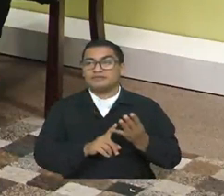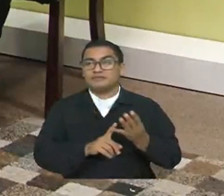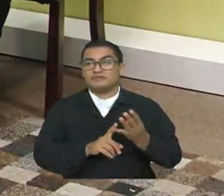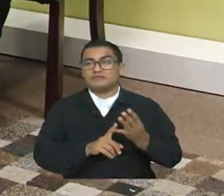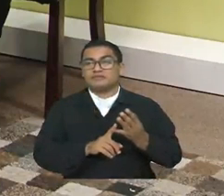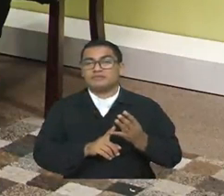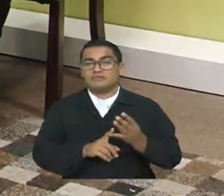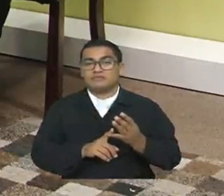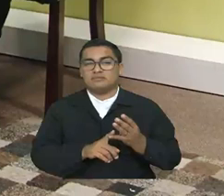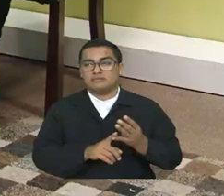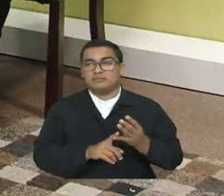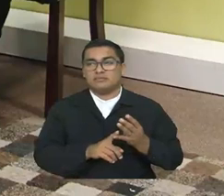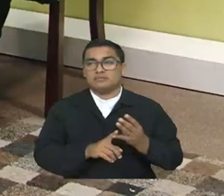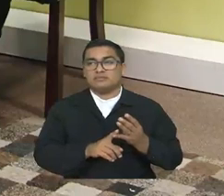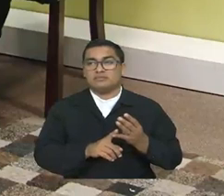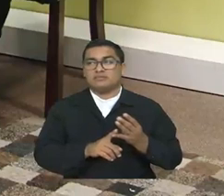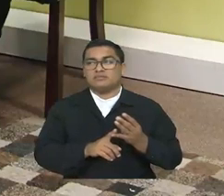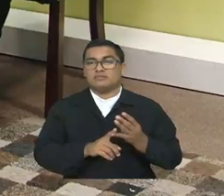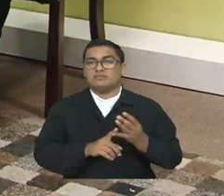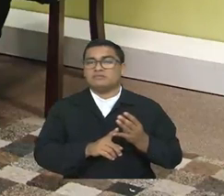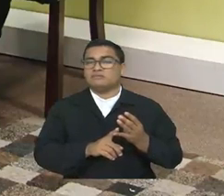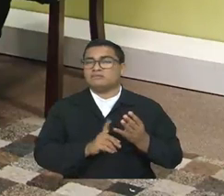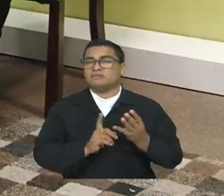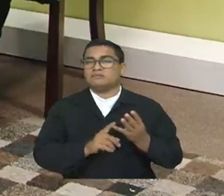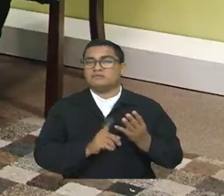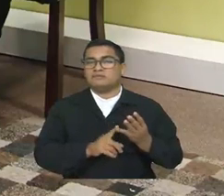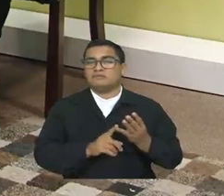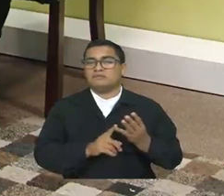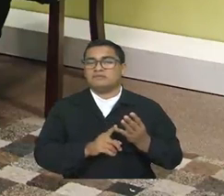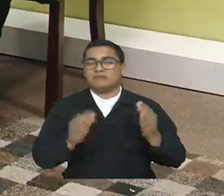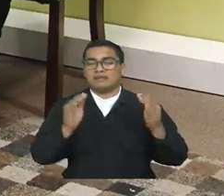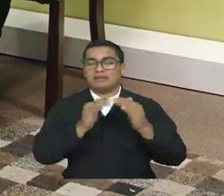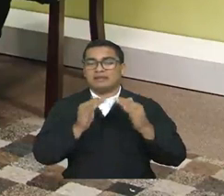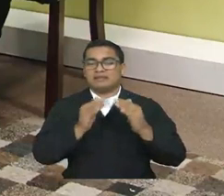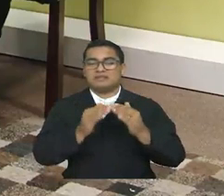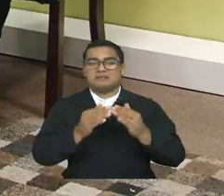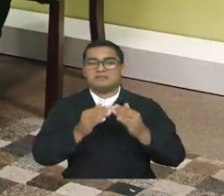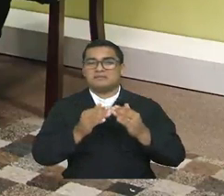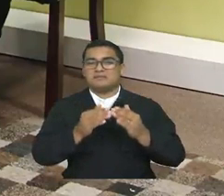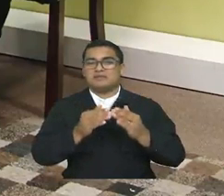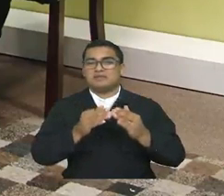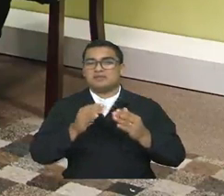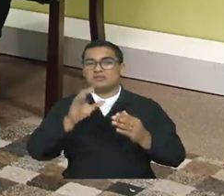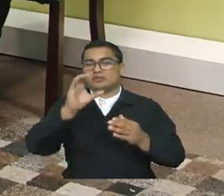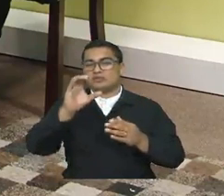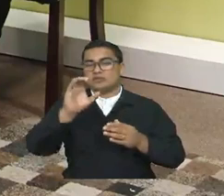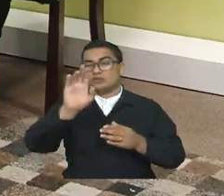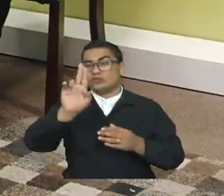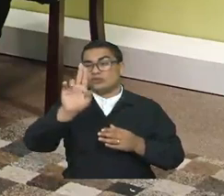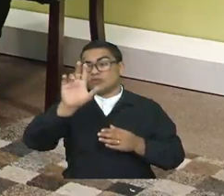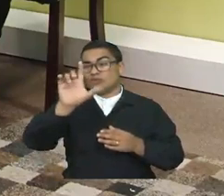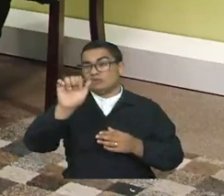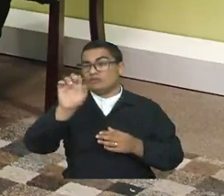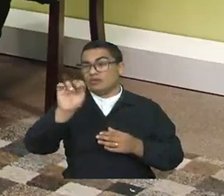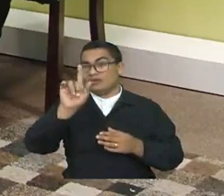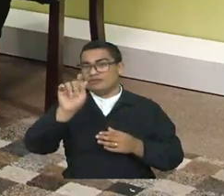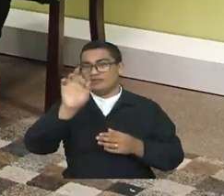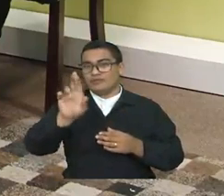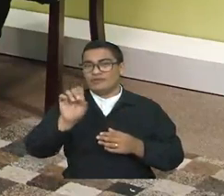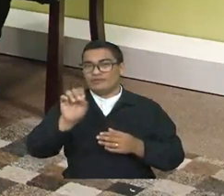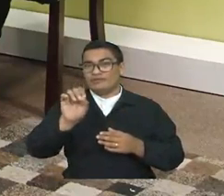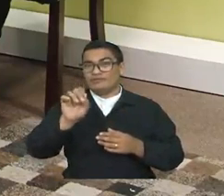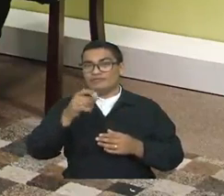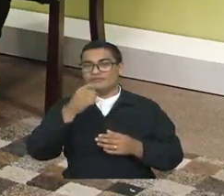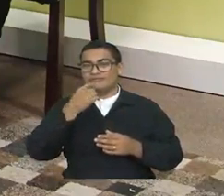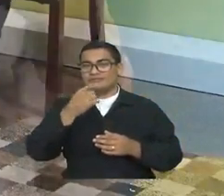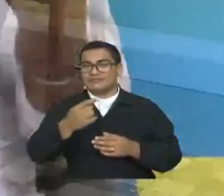Tenemos que es bastante común también en las casas, que es el culantro. ¿Viste? Son cosas hierba, que nosotras podemos tener